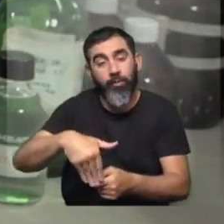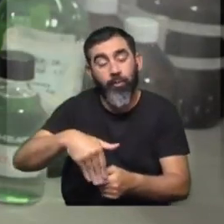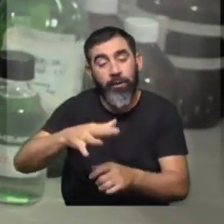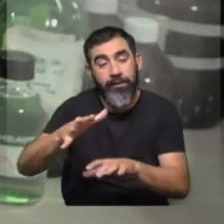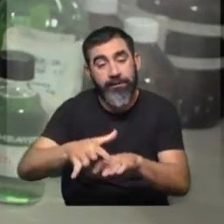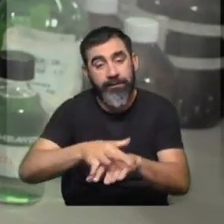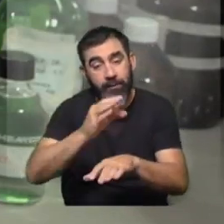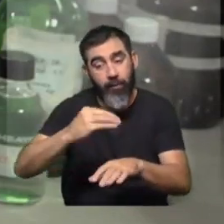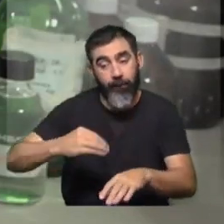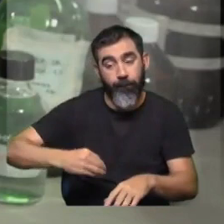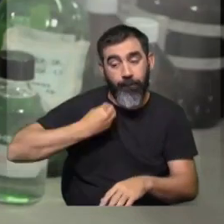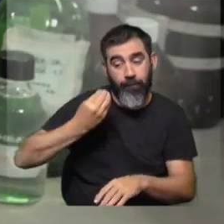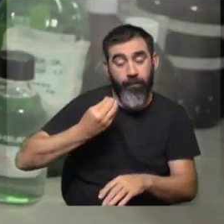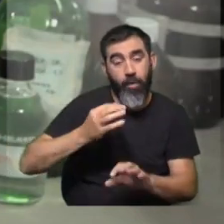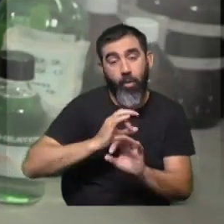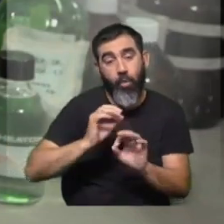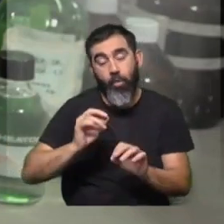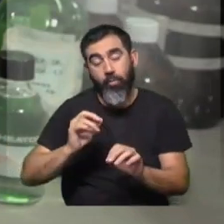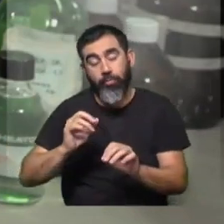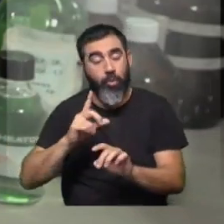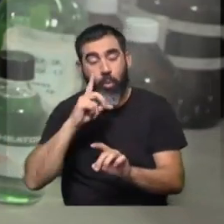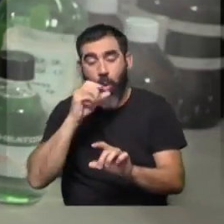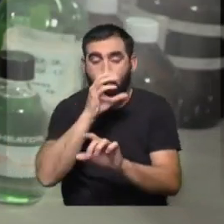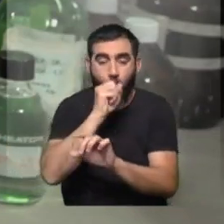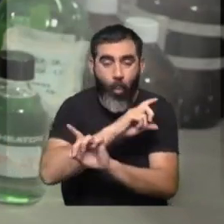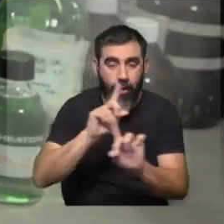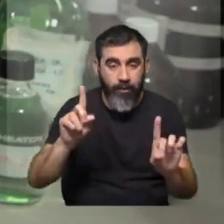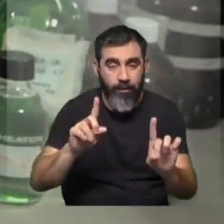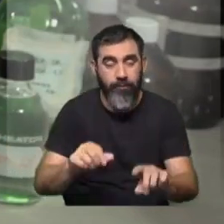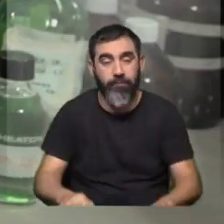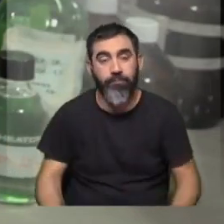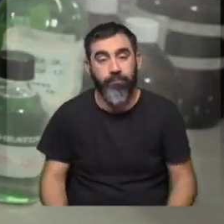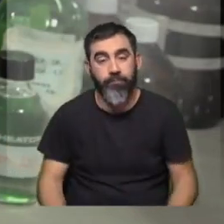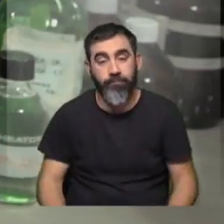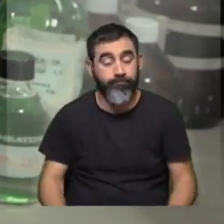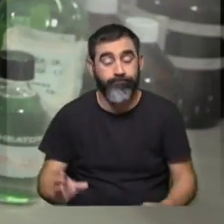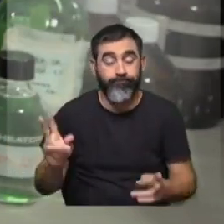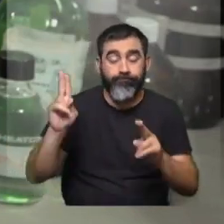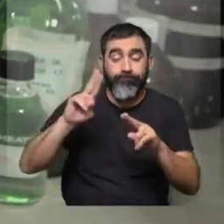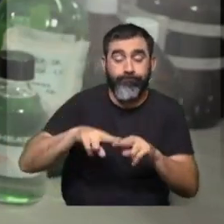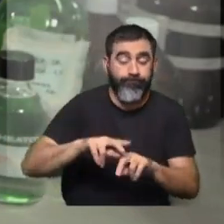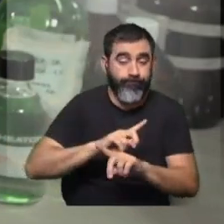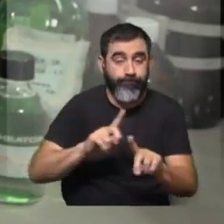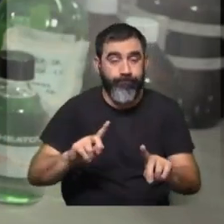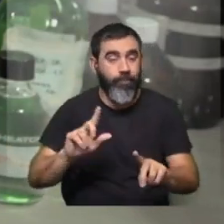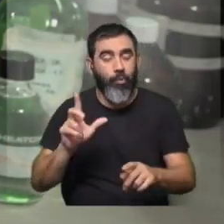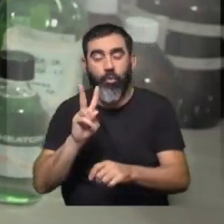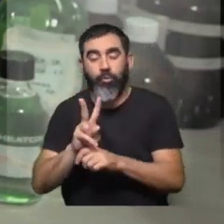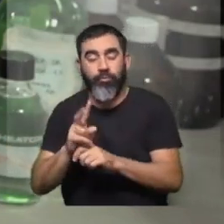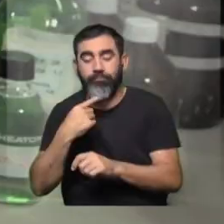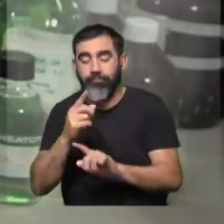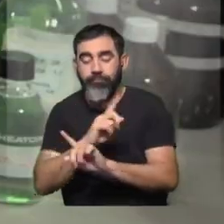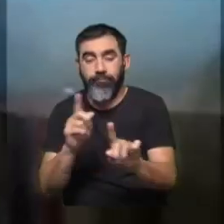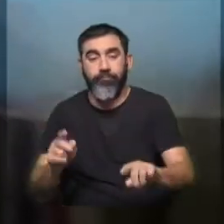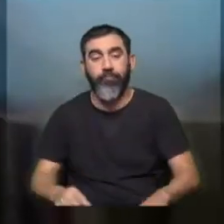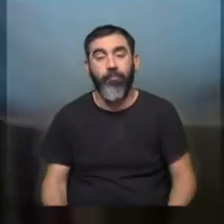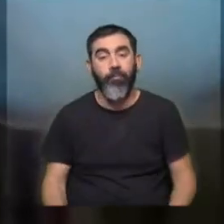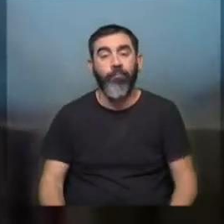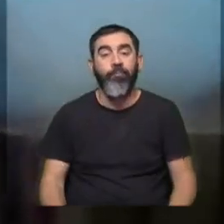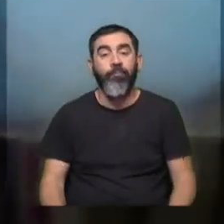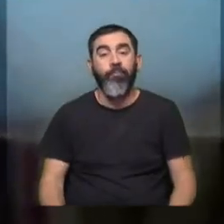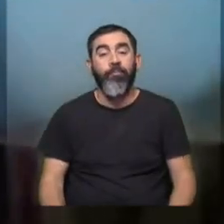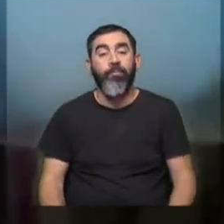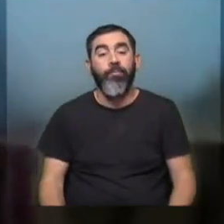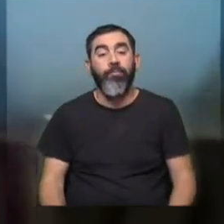células sobrevivían, tiene efecto neuroprotector, si no sobrevivían, no tenía efecto neuroprotector.